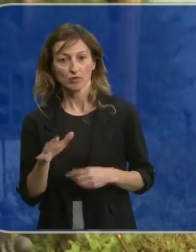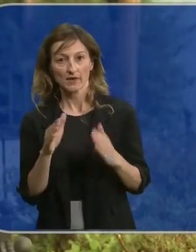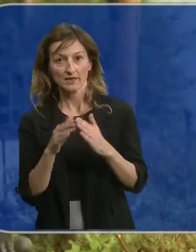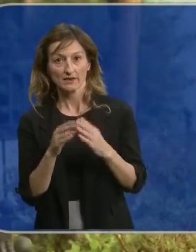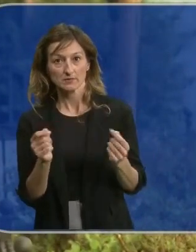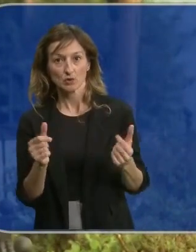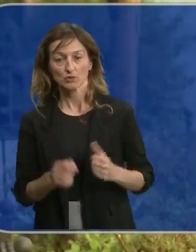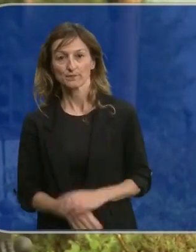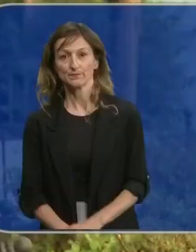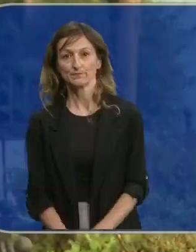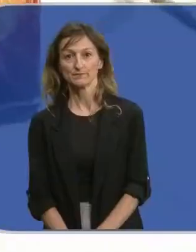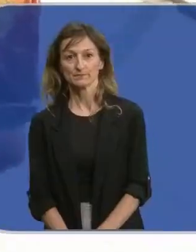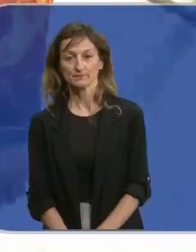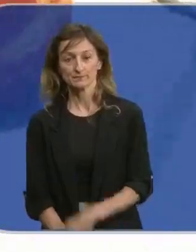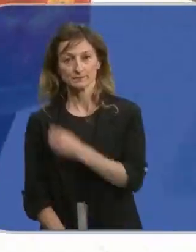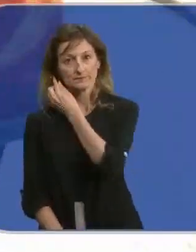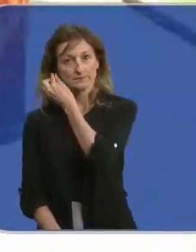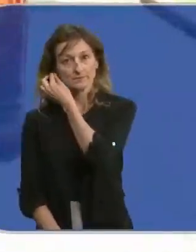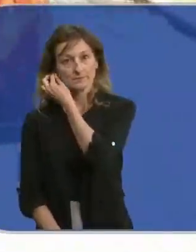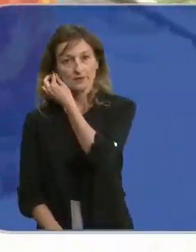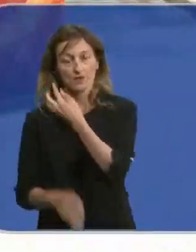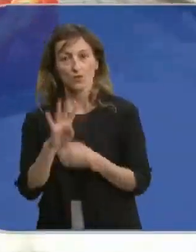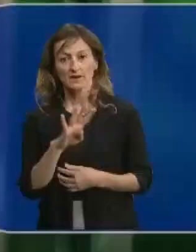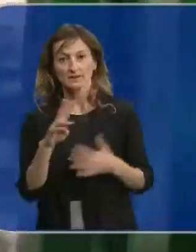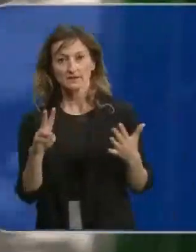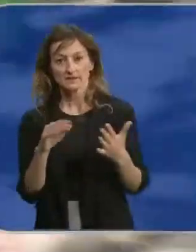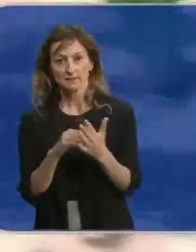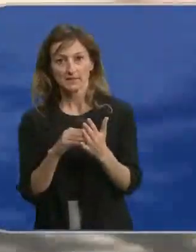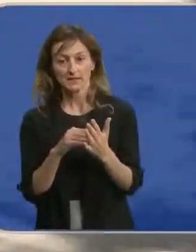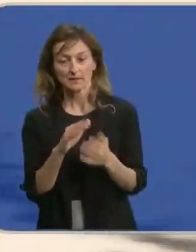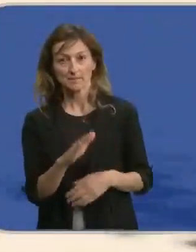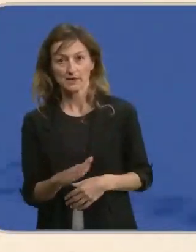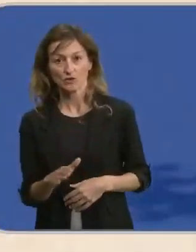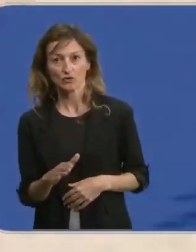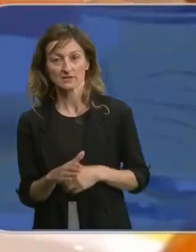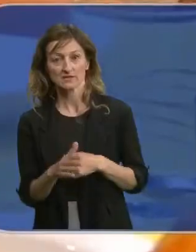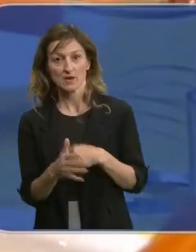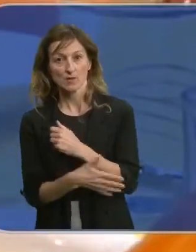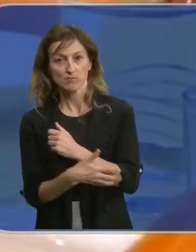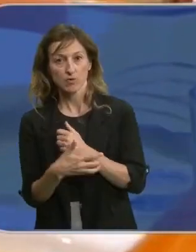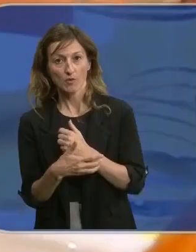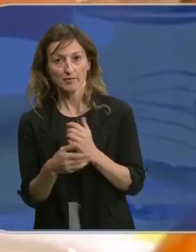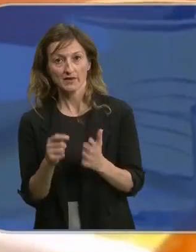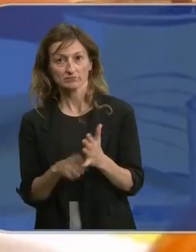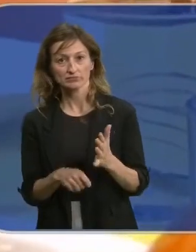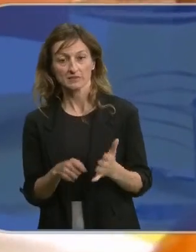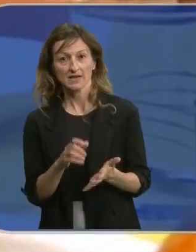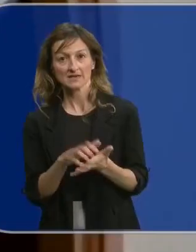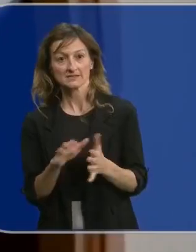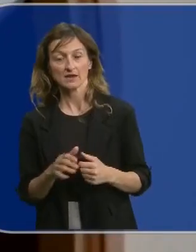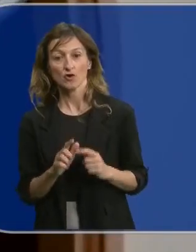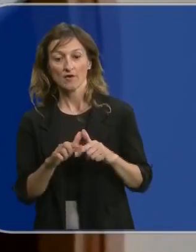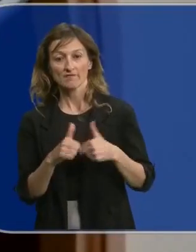de viviendas 47,000 menores viven en situación de pobreza extrema en la comunidad